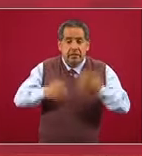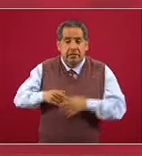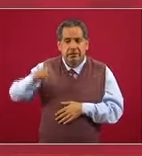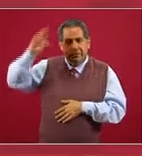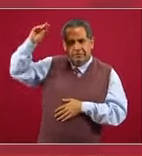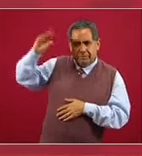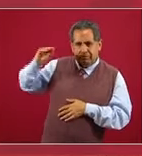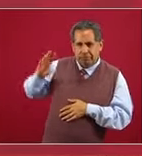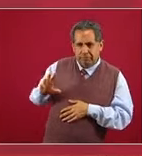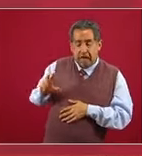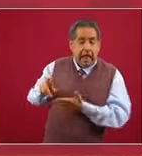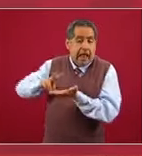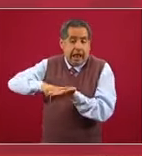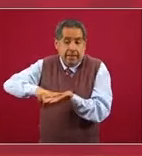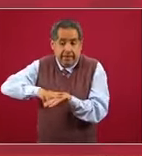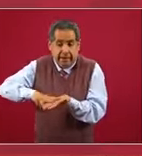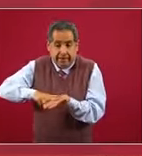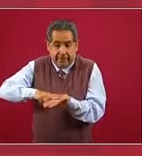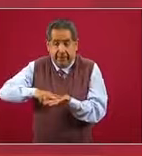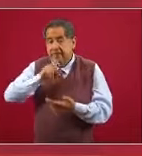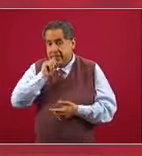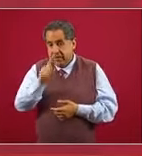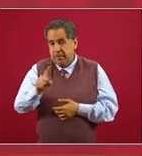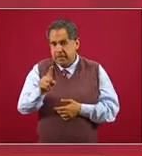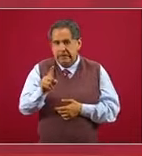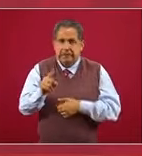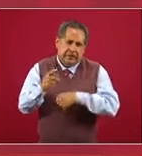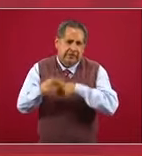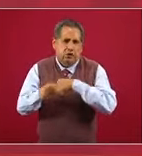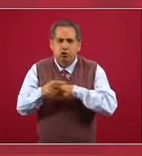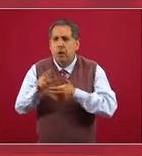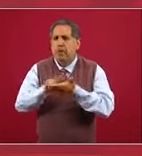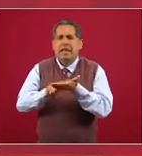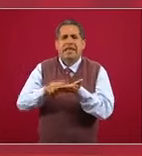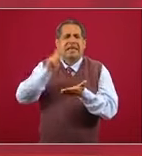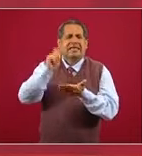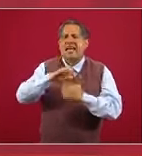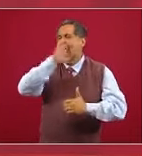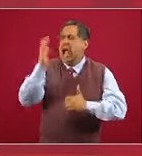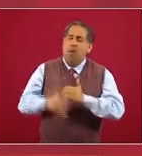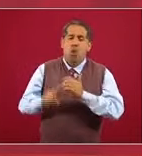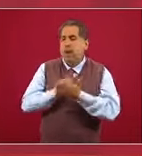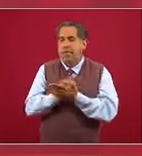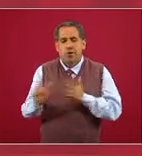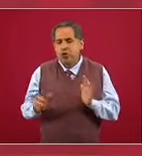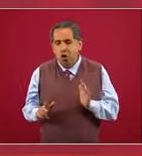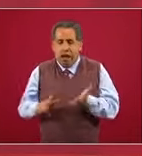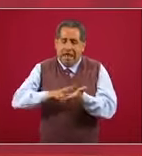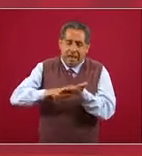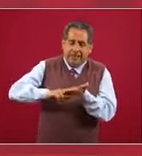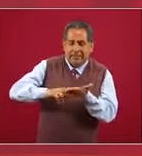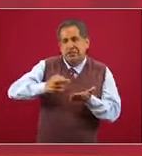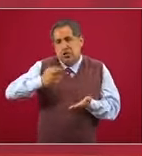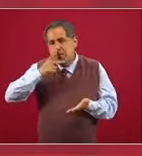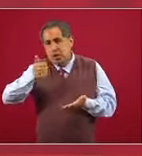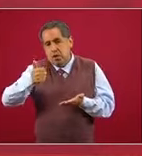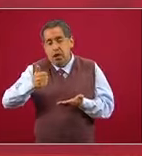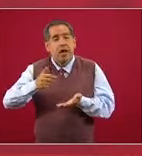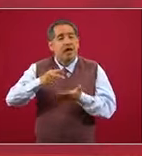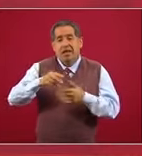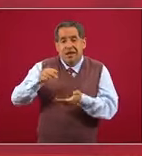de riesgo, incluido el verde, tienen un nivel de riesgo, no es decir que el riesgo se acaba. Siempre hemos comentado que la